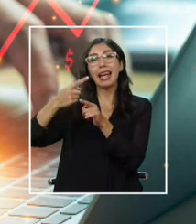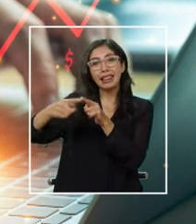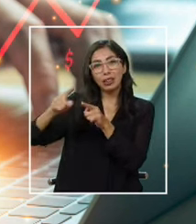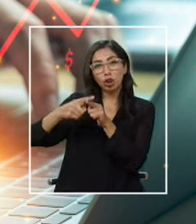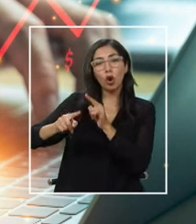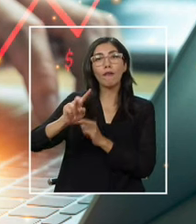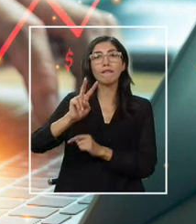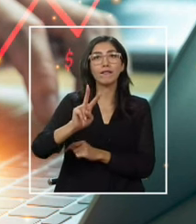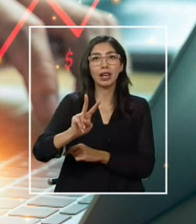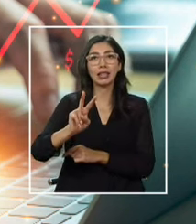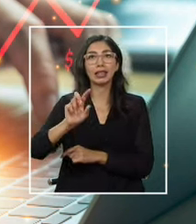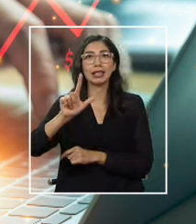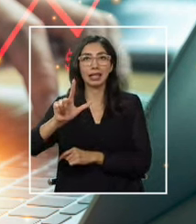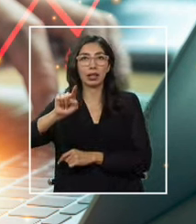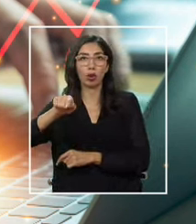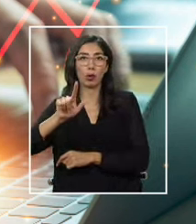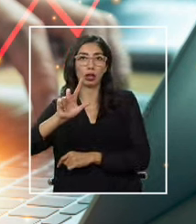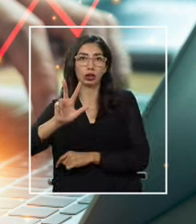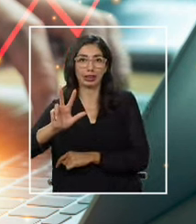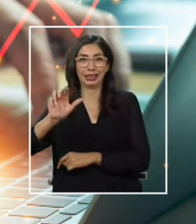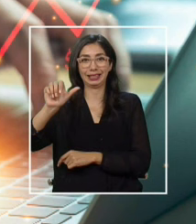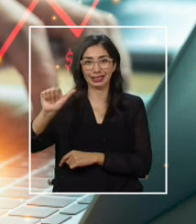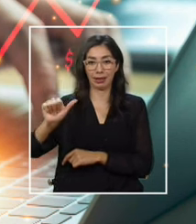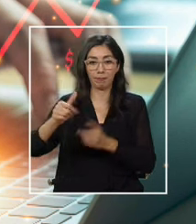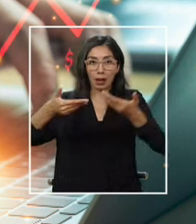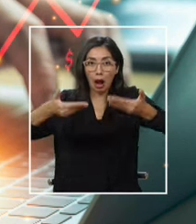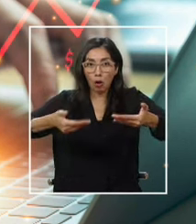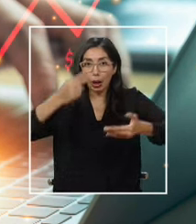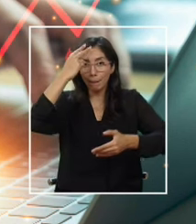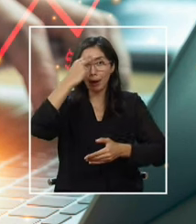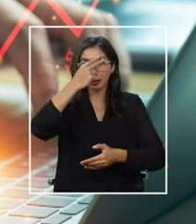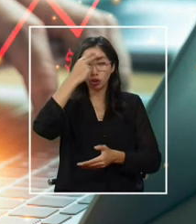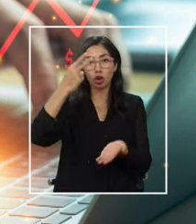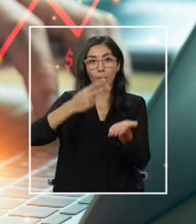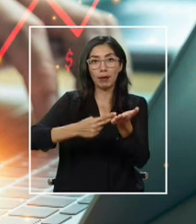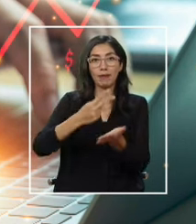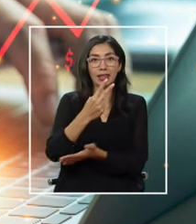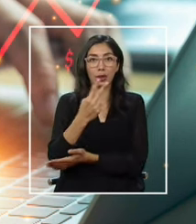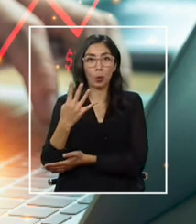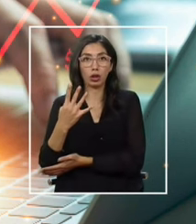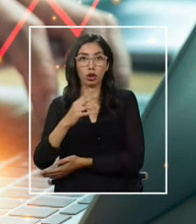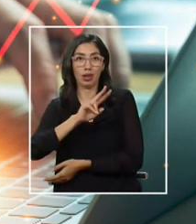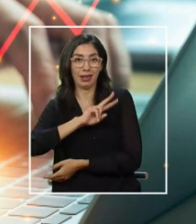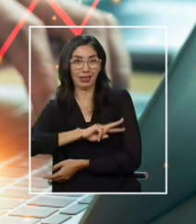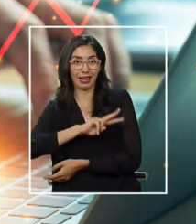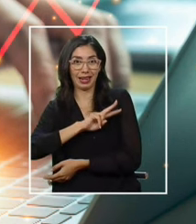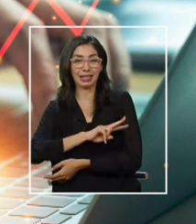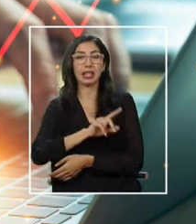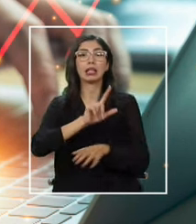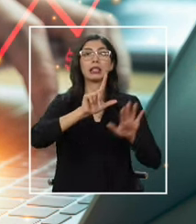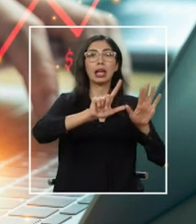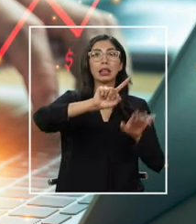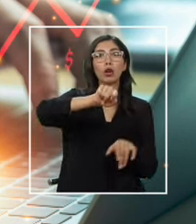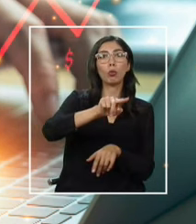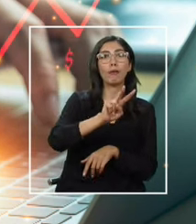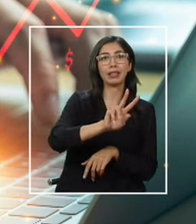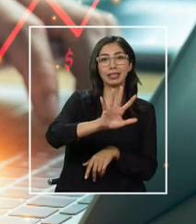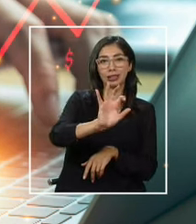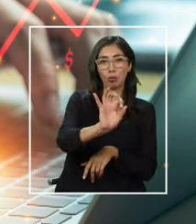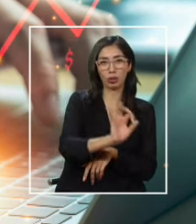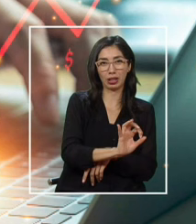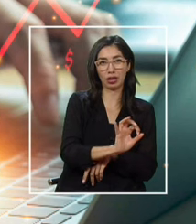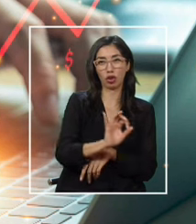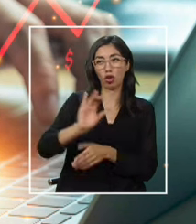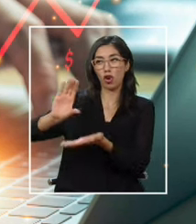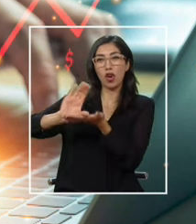en 27,86%. Mientras en marzo de 2024 la TPM estaba en 7,25%, la